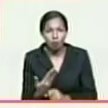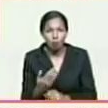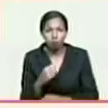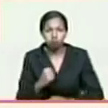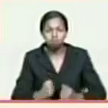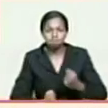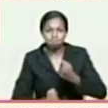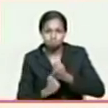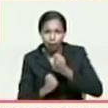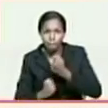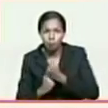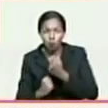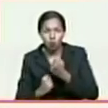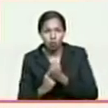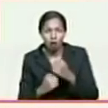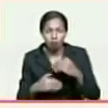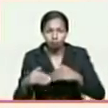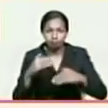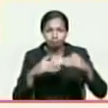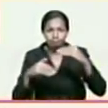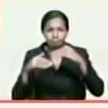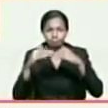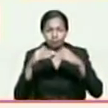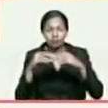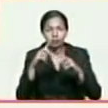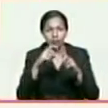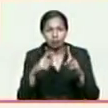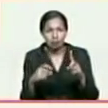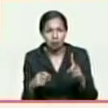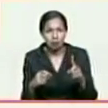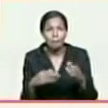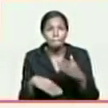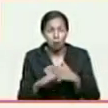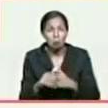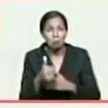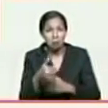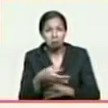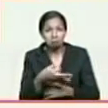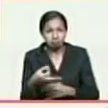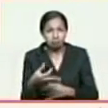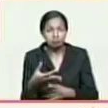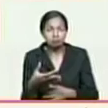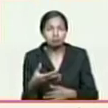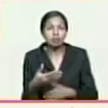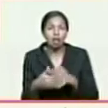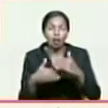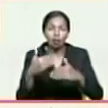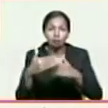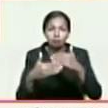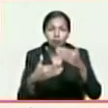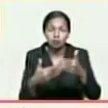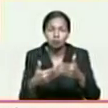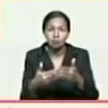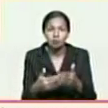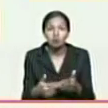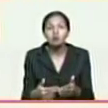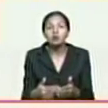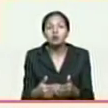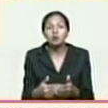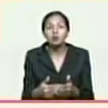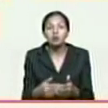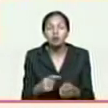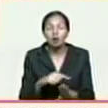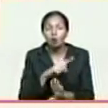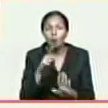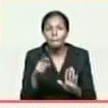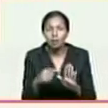fortalecer este proceso de consolidación que va muy bien. Vamos muy bien en el proceso de consolidación de